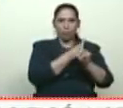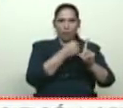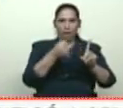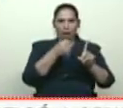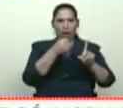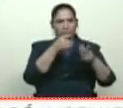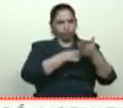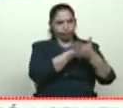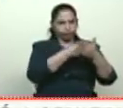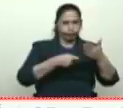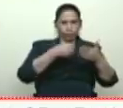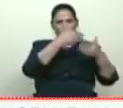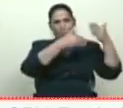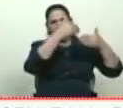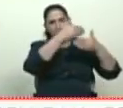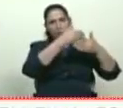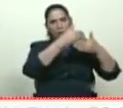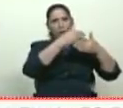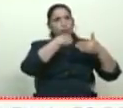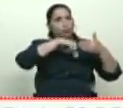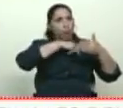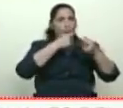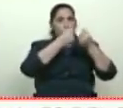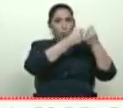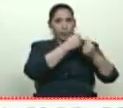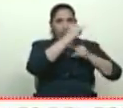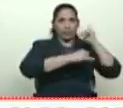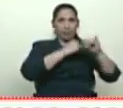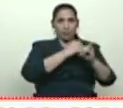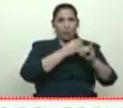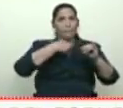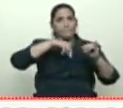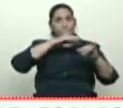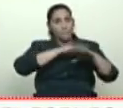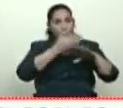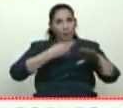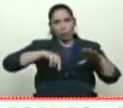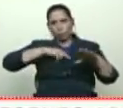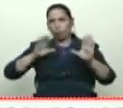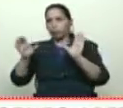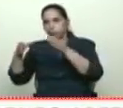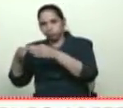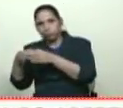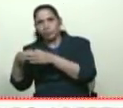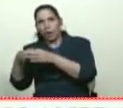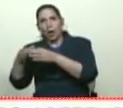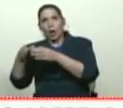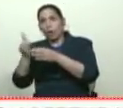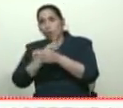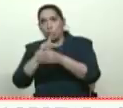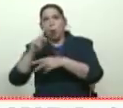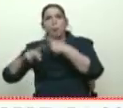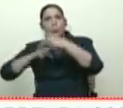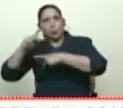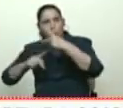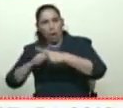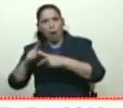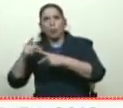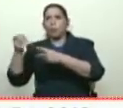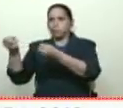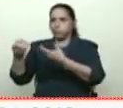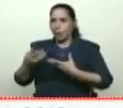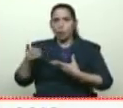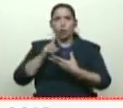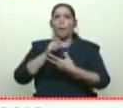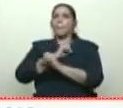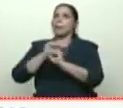bloquean nuestras cuentas internacionales, es porque nosotros podemos, lo que no produzcamos, traerlo. No nos permiten